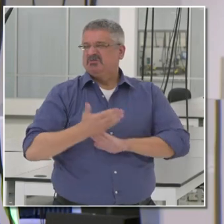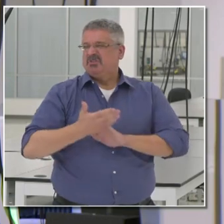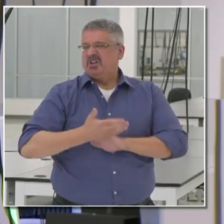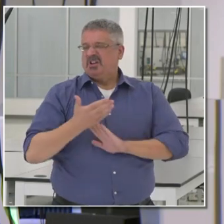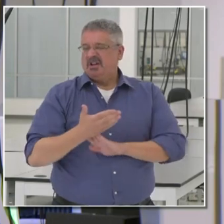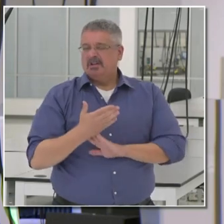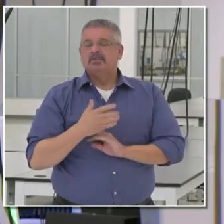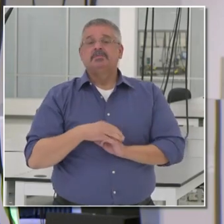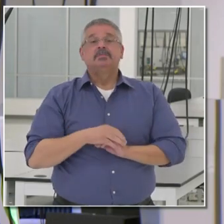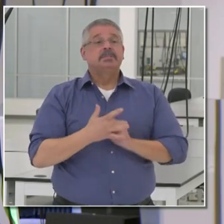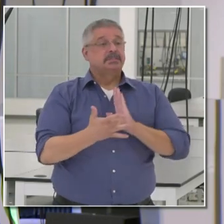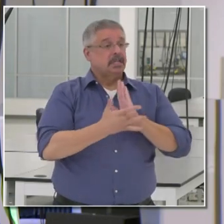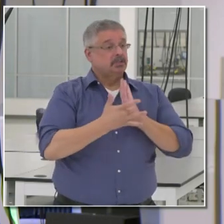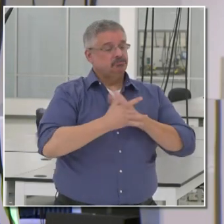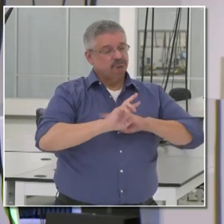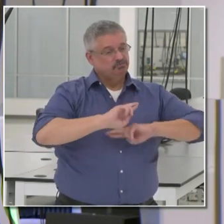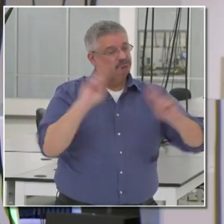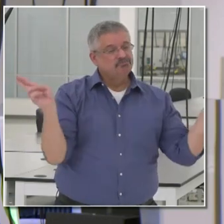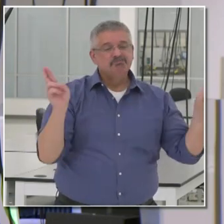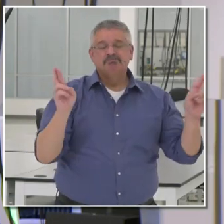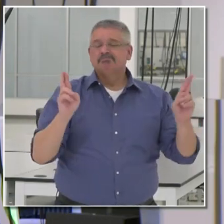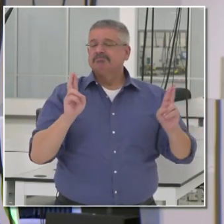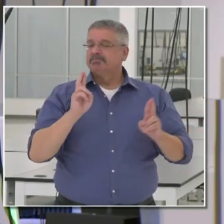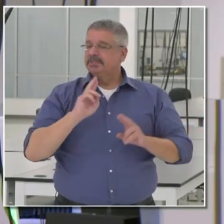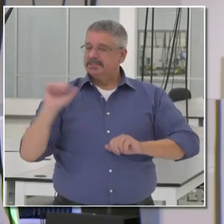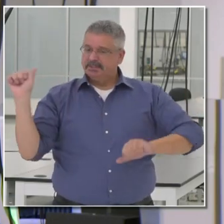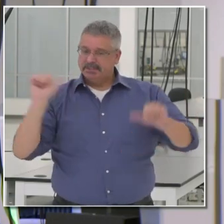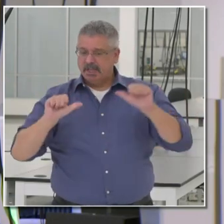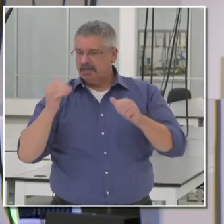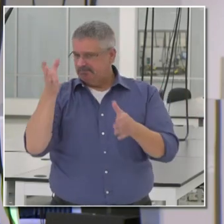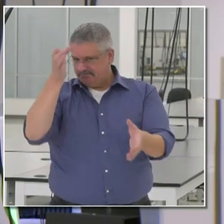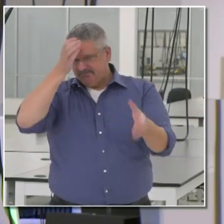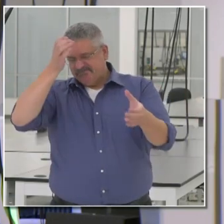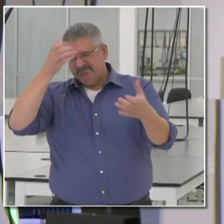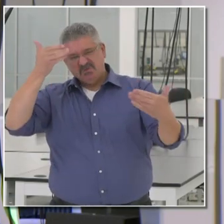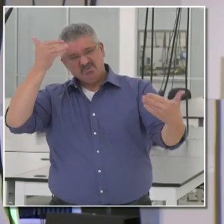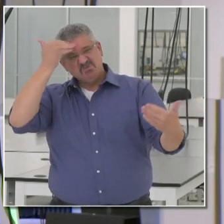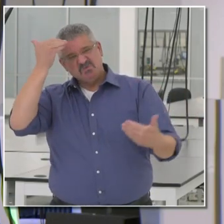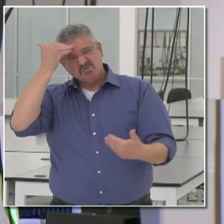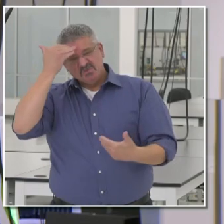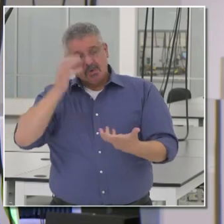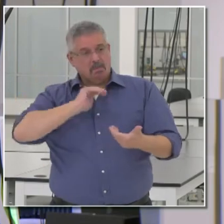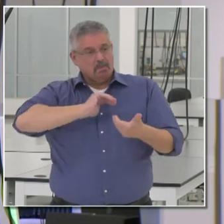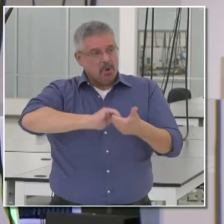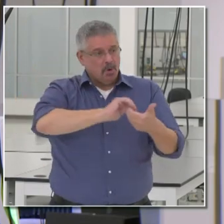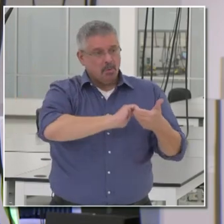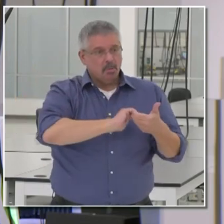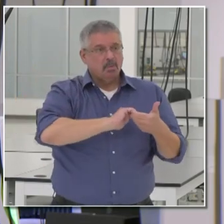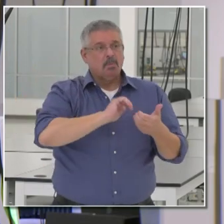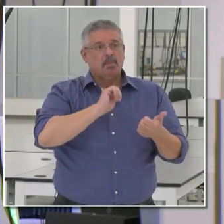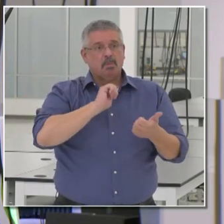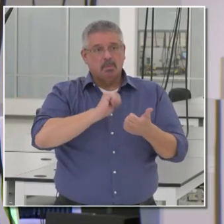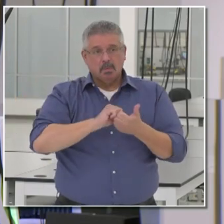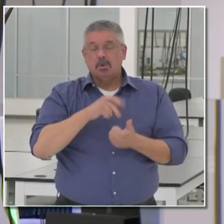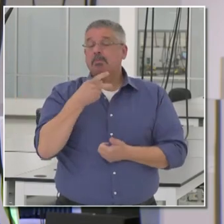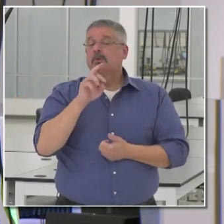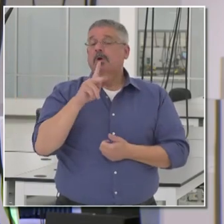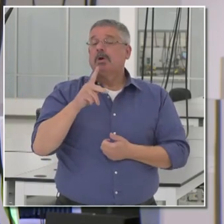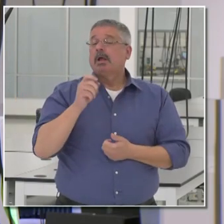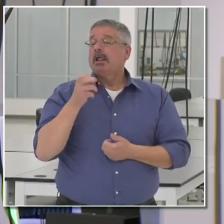administrar este laboratorio con tecnología de vanguardia conocimiento científico de vanguardia colaboración